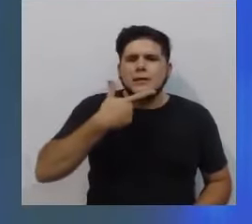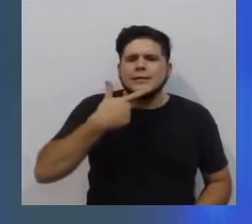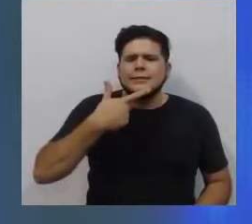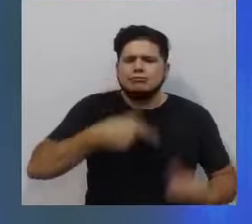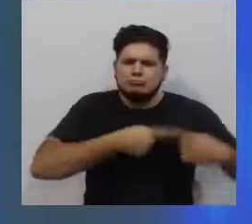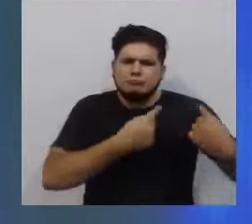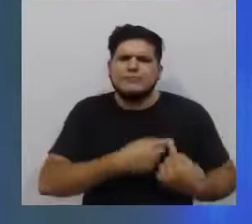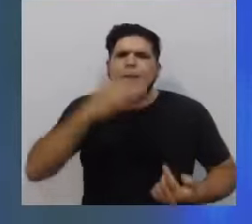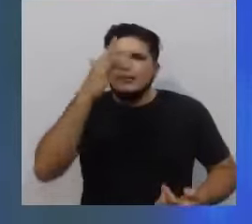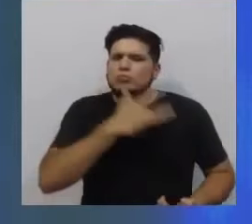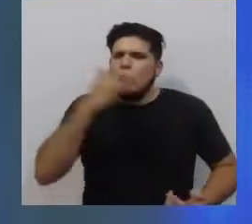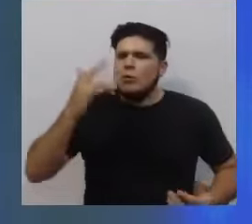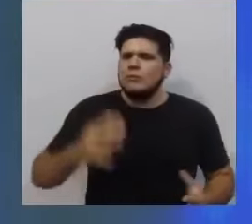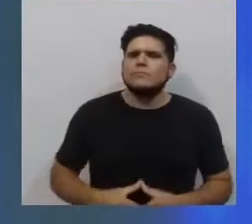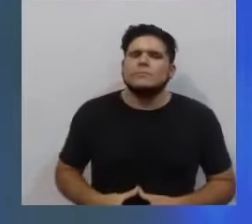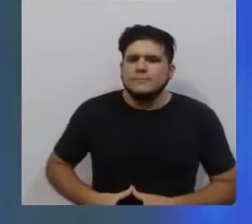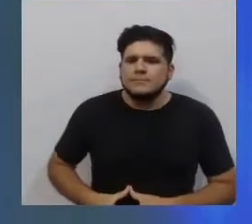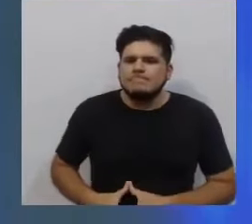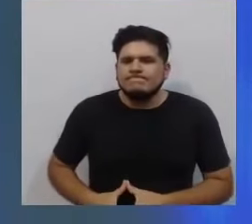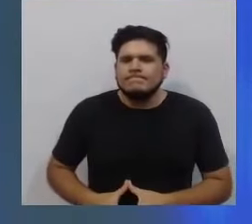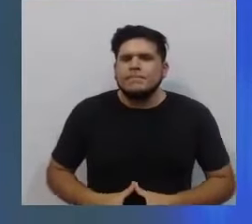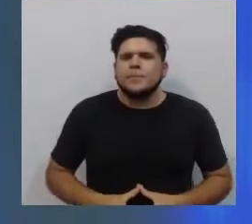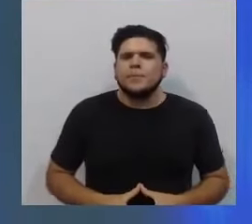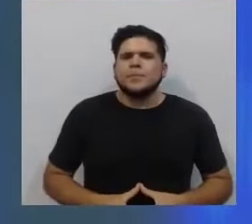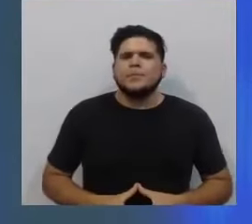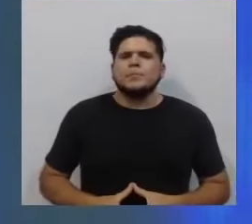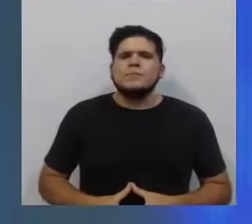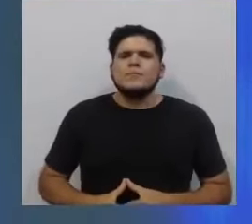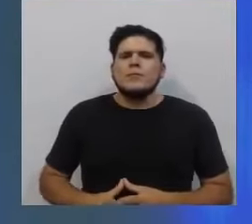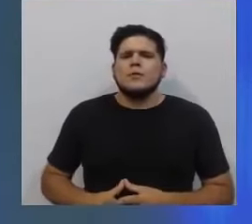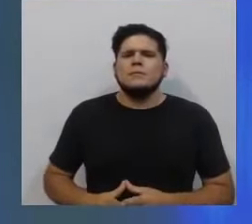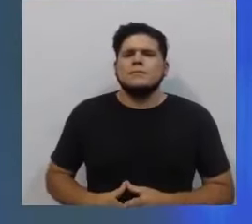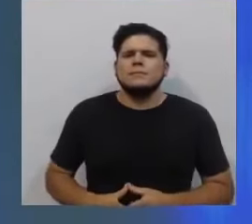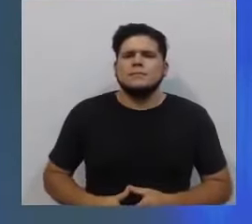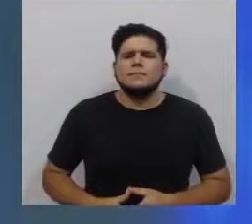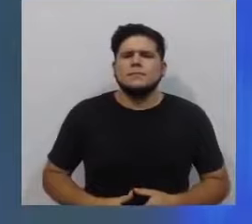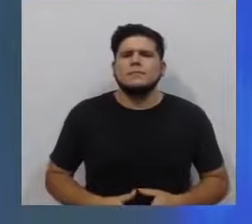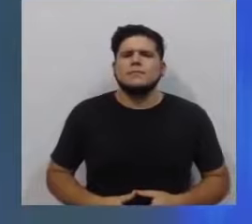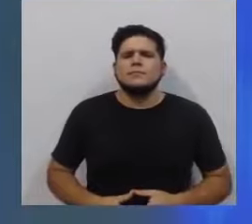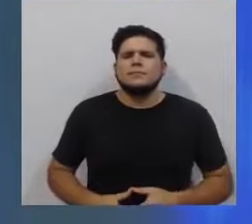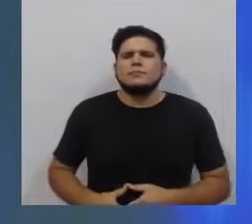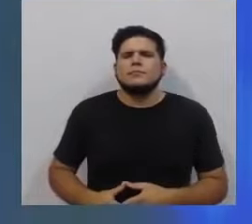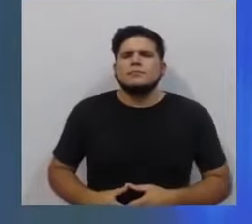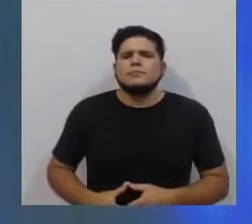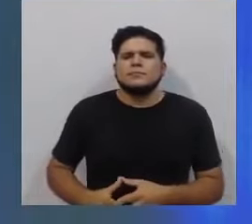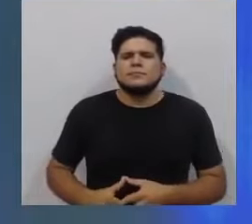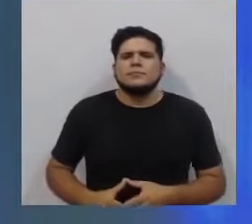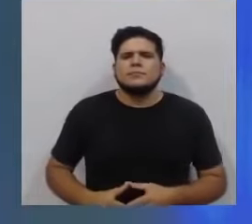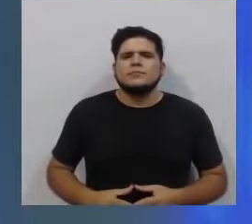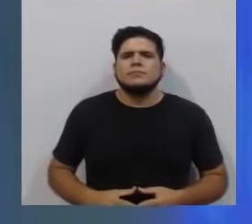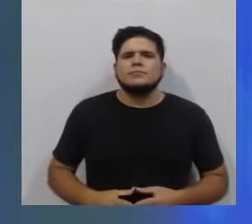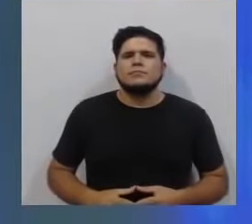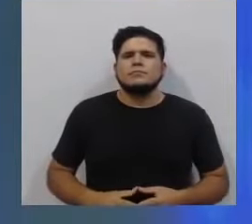vas a hacer promesas en su nombre dije que vas a hacer promesas en su nombre así que no tenga temor si dios